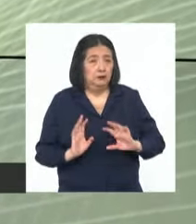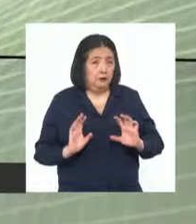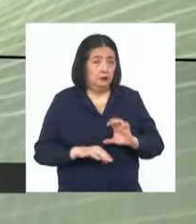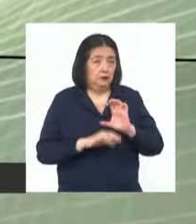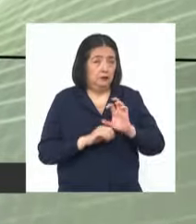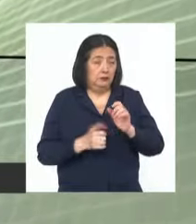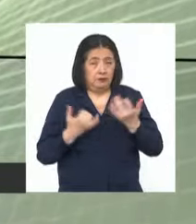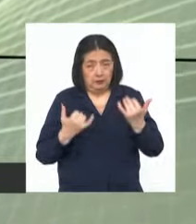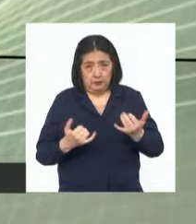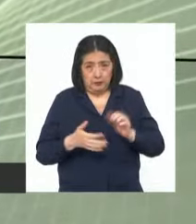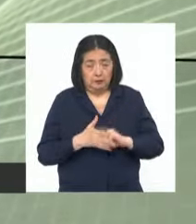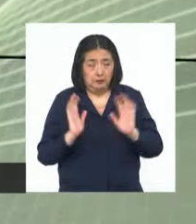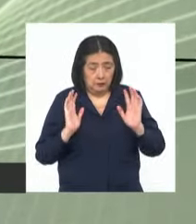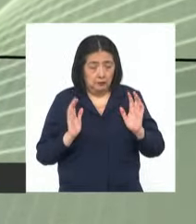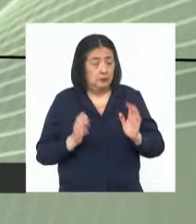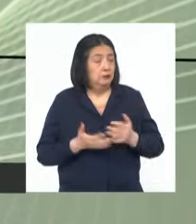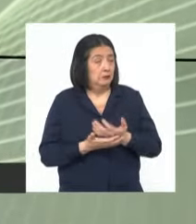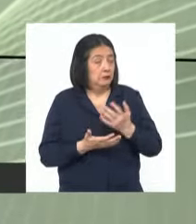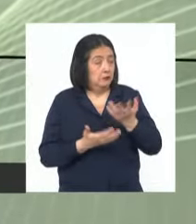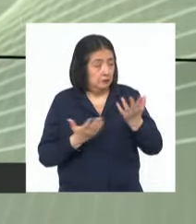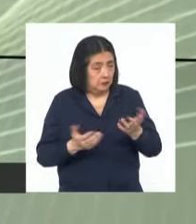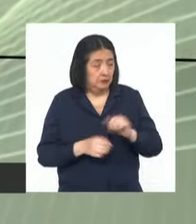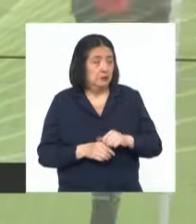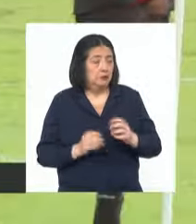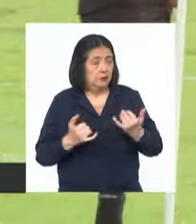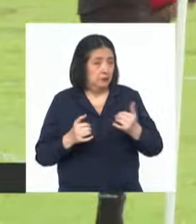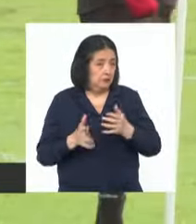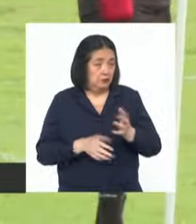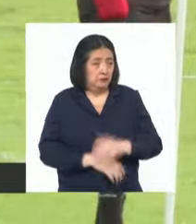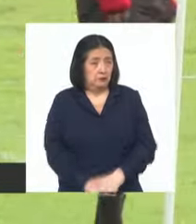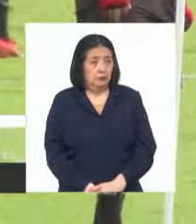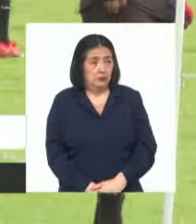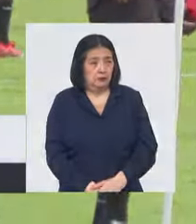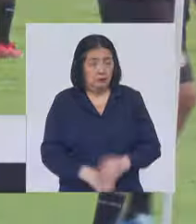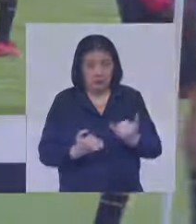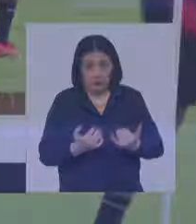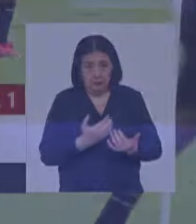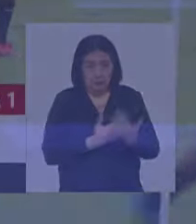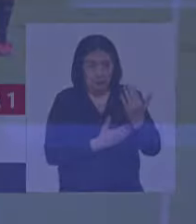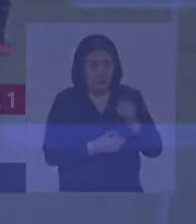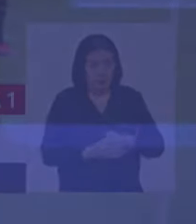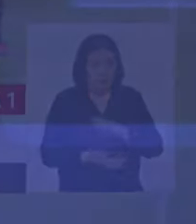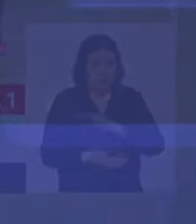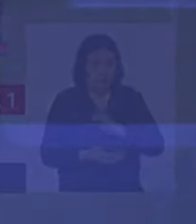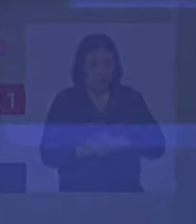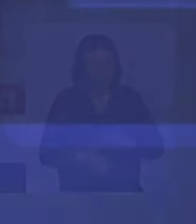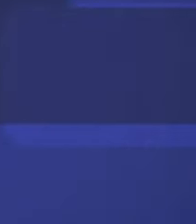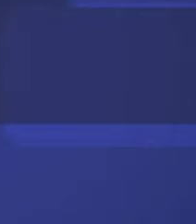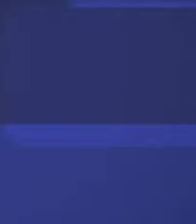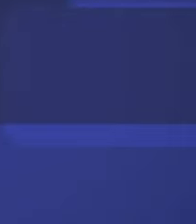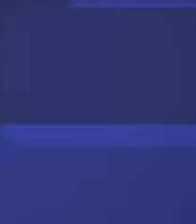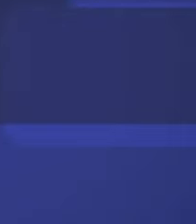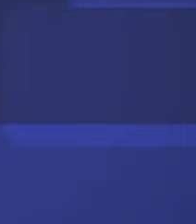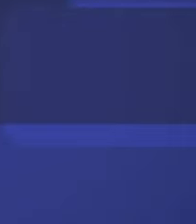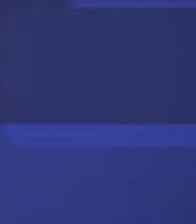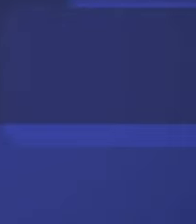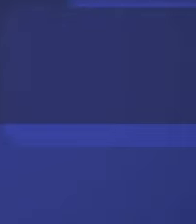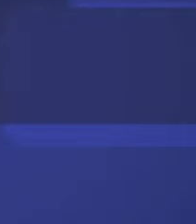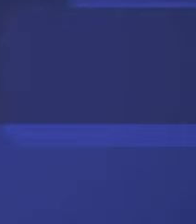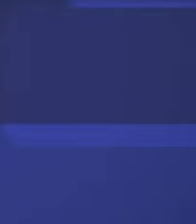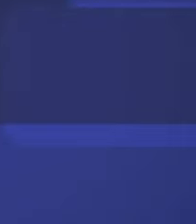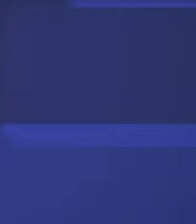hoy tiene novedades en el ataque. La mañana de este jueves, Universitario cumplió un día más de entrenamientos